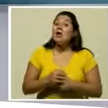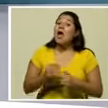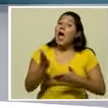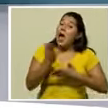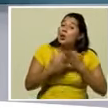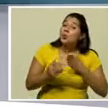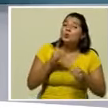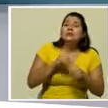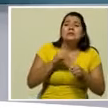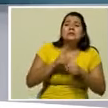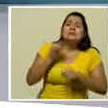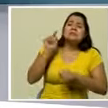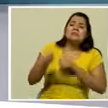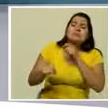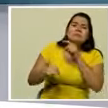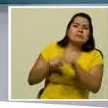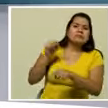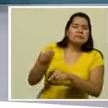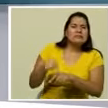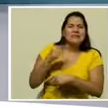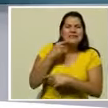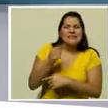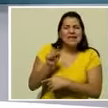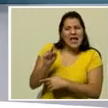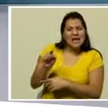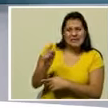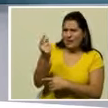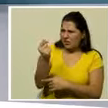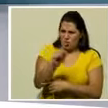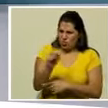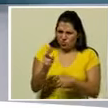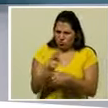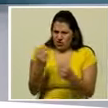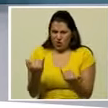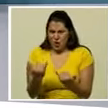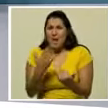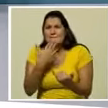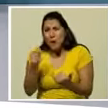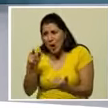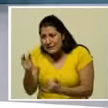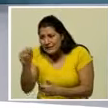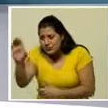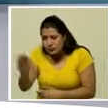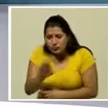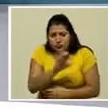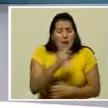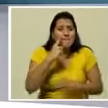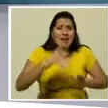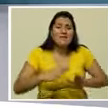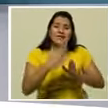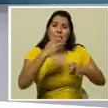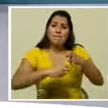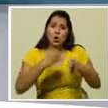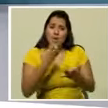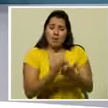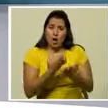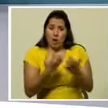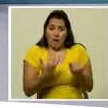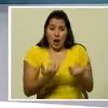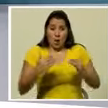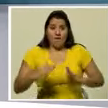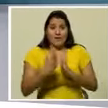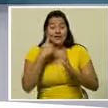algunos diputados que indican que ese dinero debería ser redireccionado a la crisis económica que se vive por